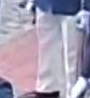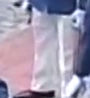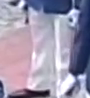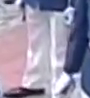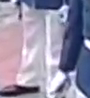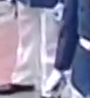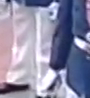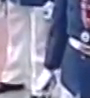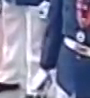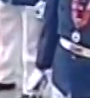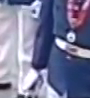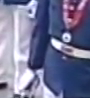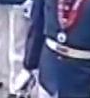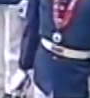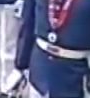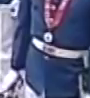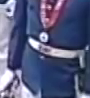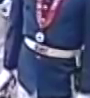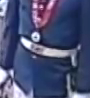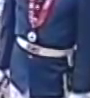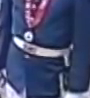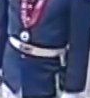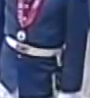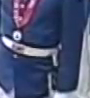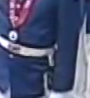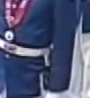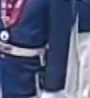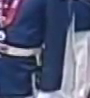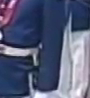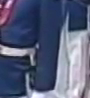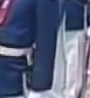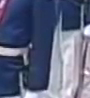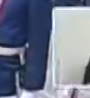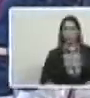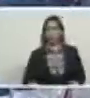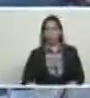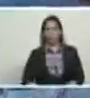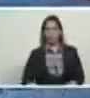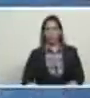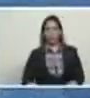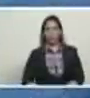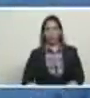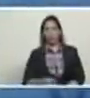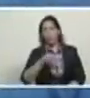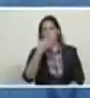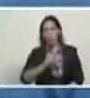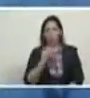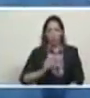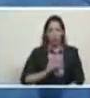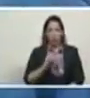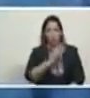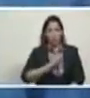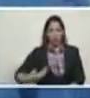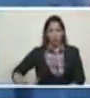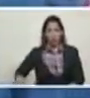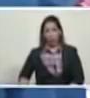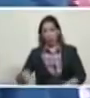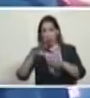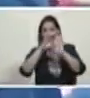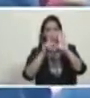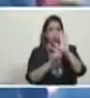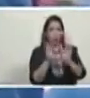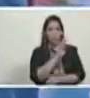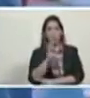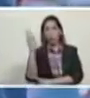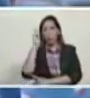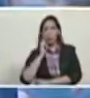en el Esequibo, la FAN es Venezuela. En nombre del señor Nicolás Maduro Moros, presidente constitucional de la República Bolivariana de